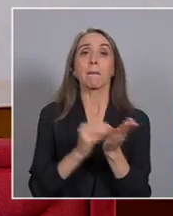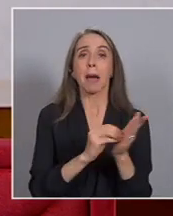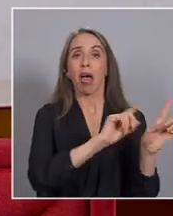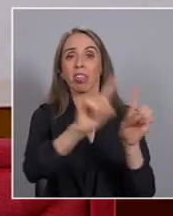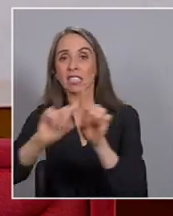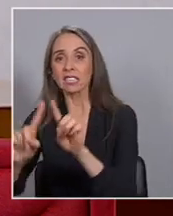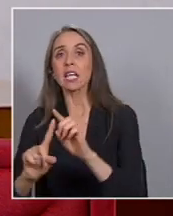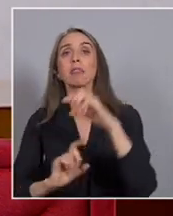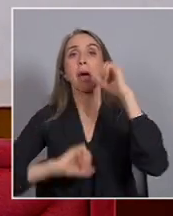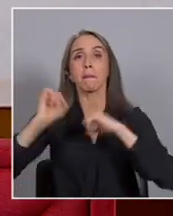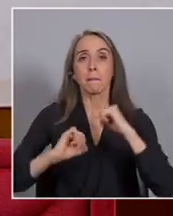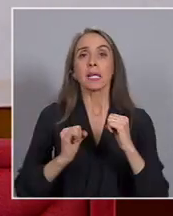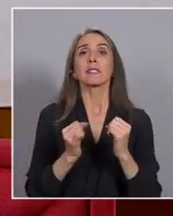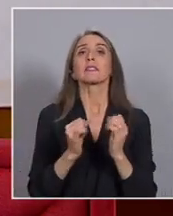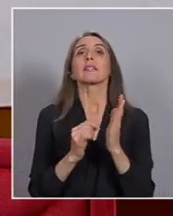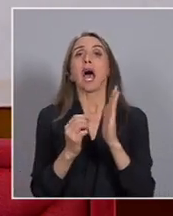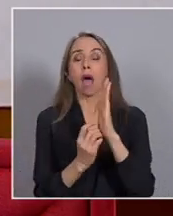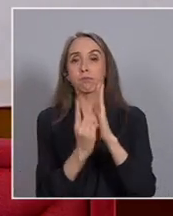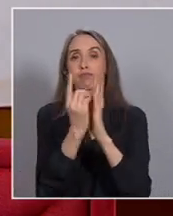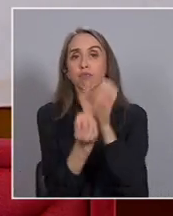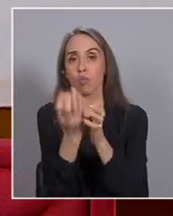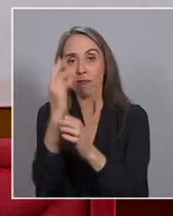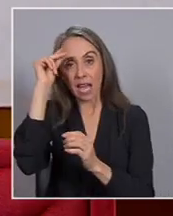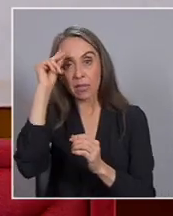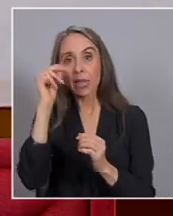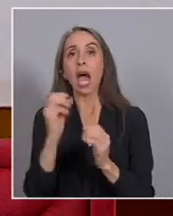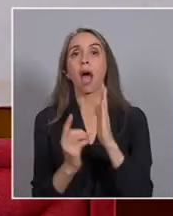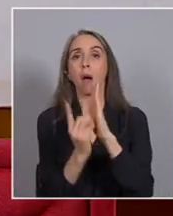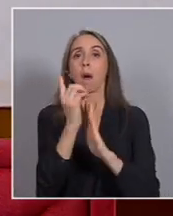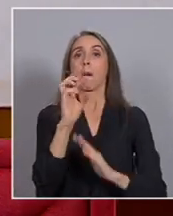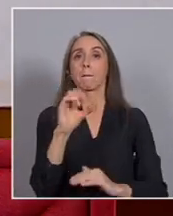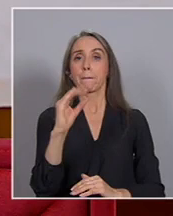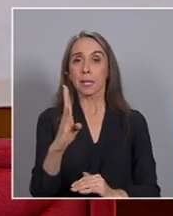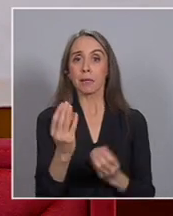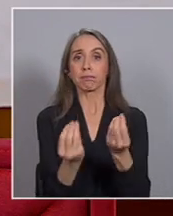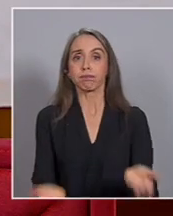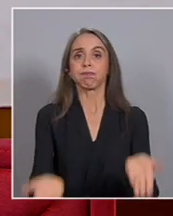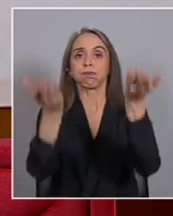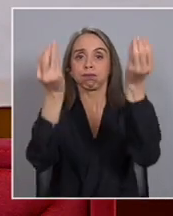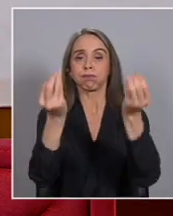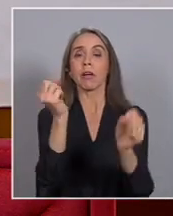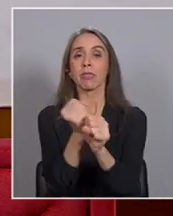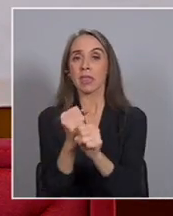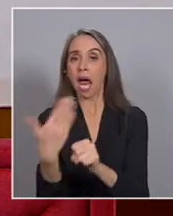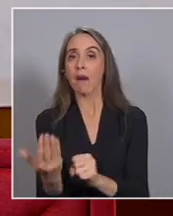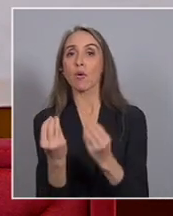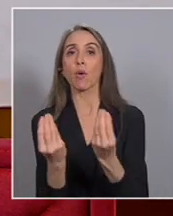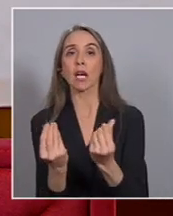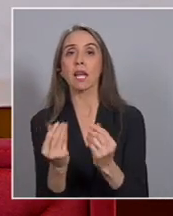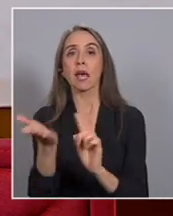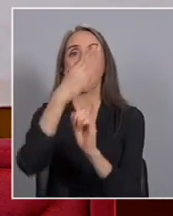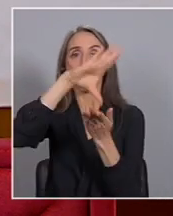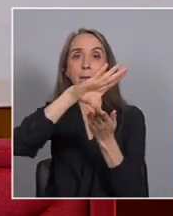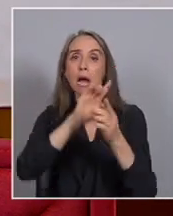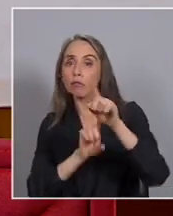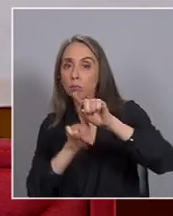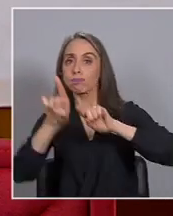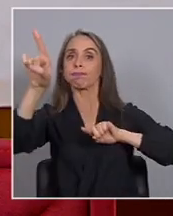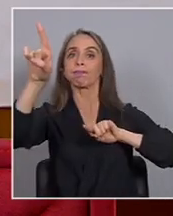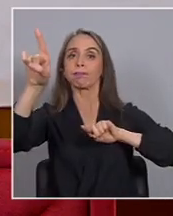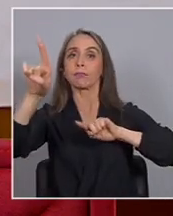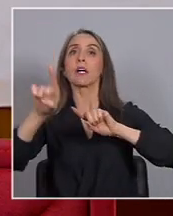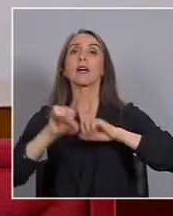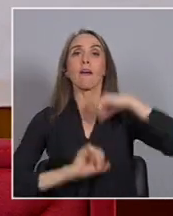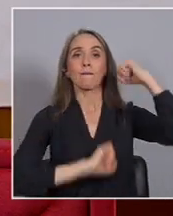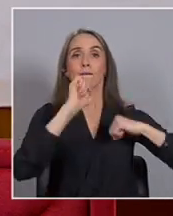innovadora, que haga crecer al país, que genere empleos de calidad y ponga a nuestra patria en la vanguardia de